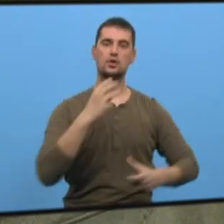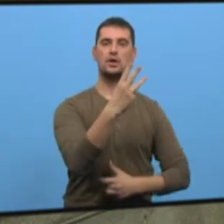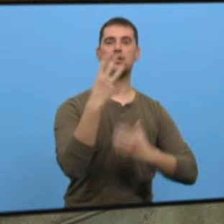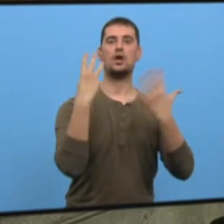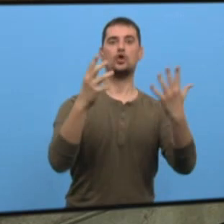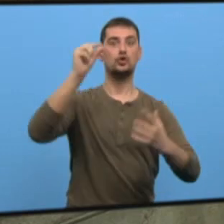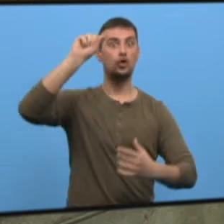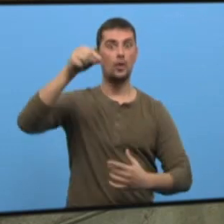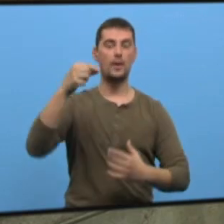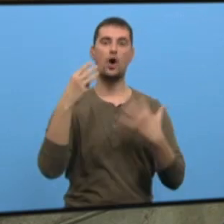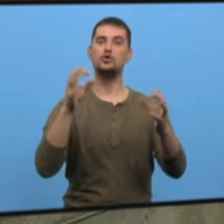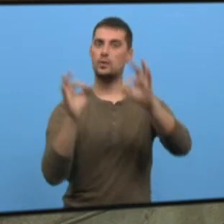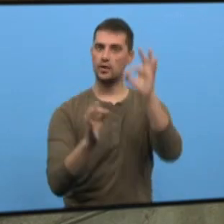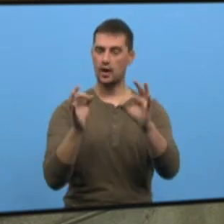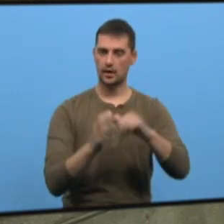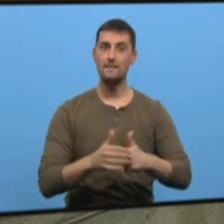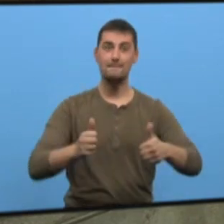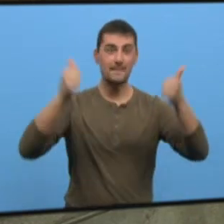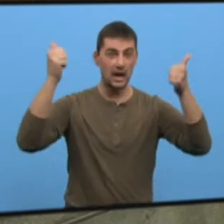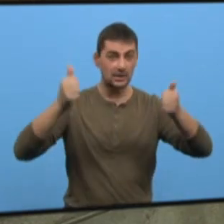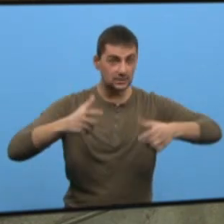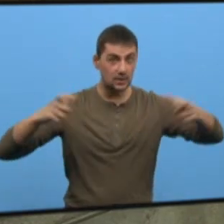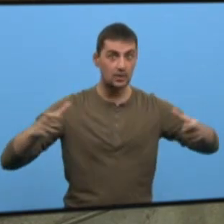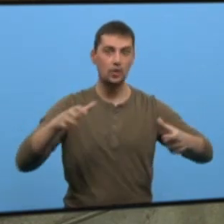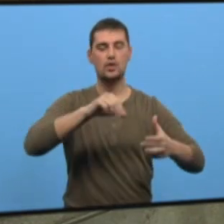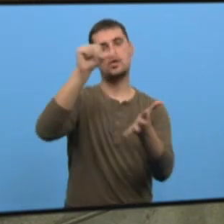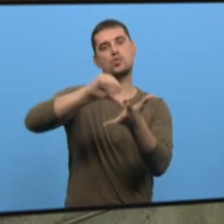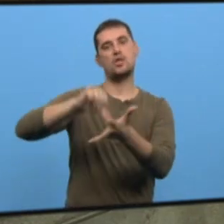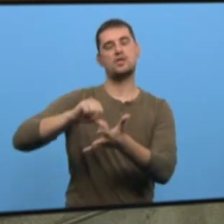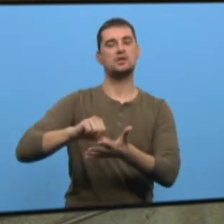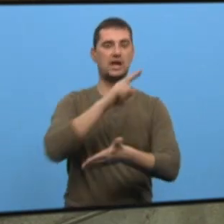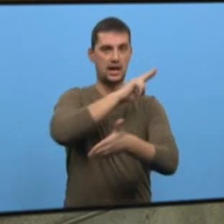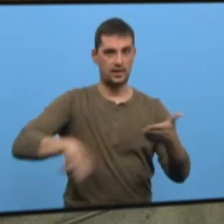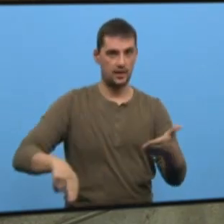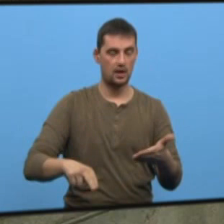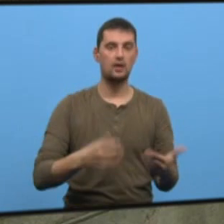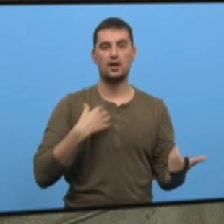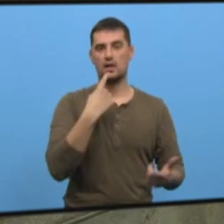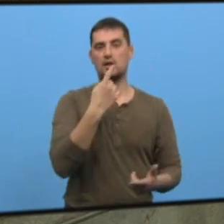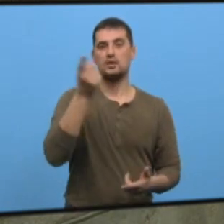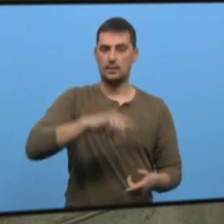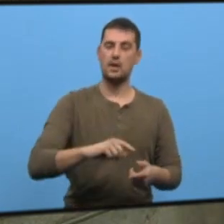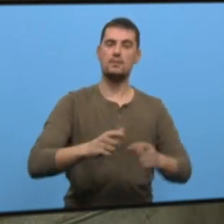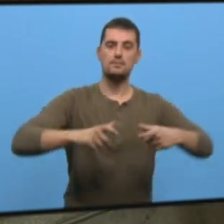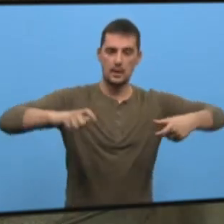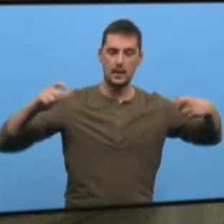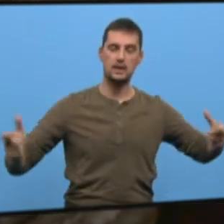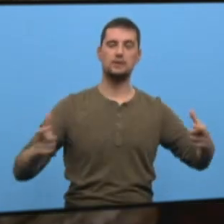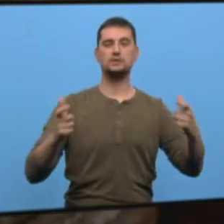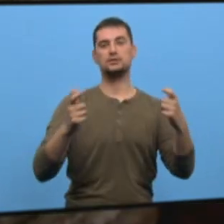38,8 donde máis aumentou no conunto das cidades de Galicia aumentando tambén o turismo nacional